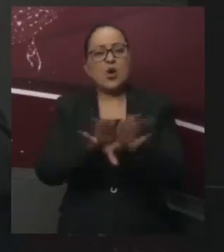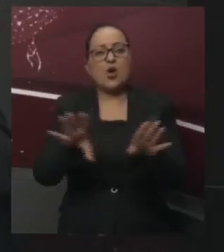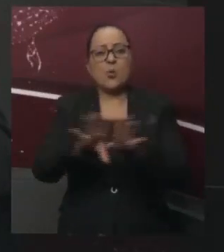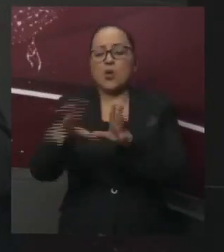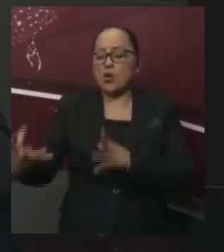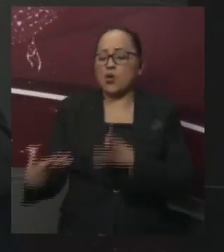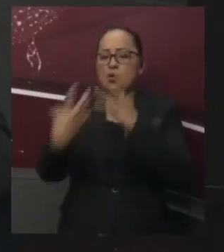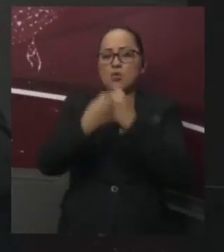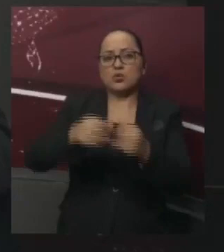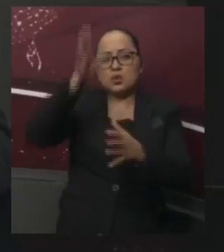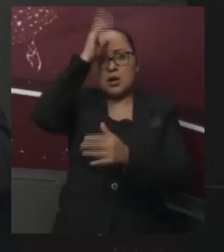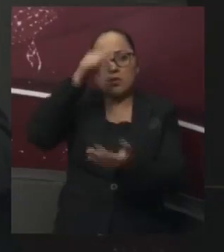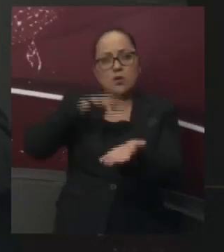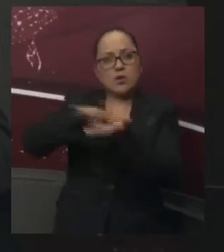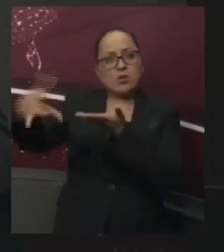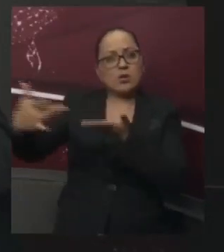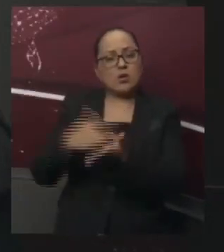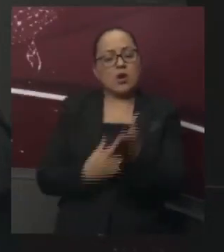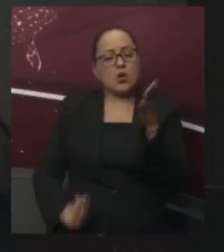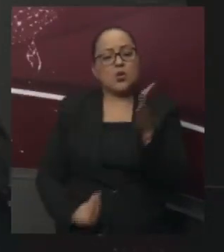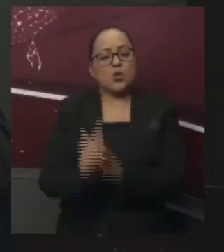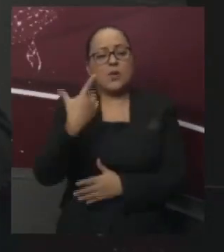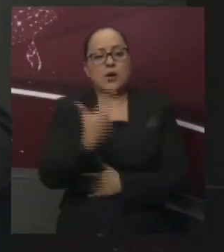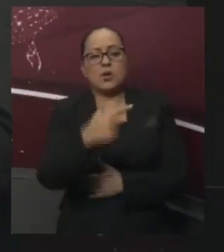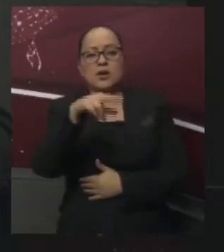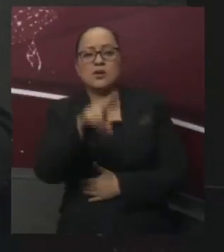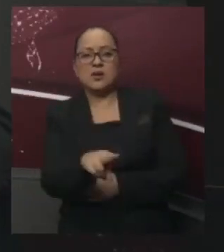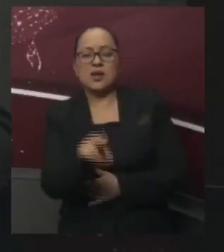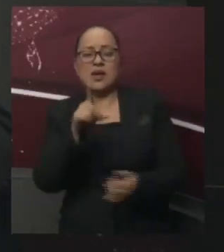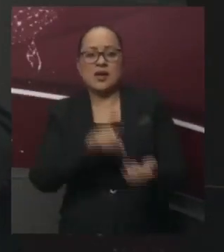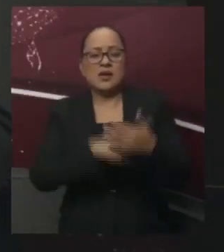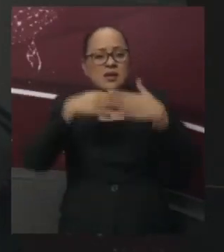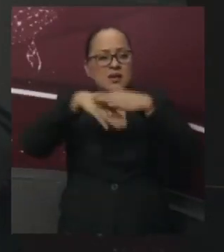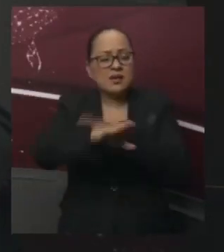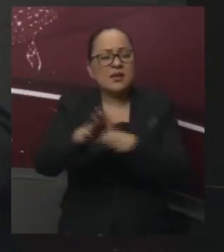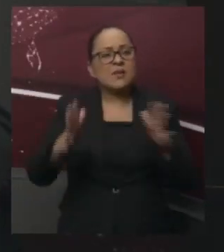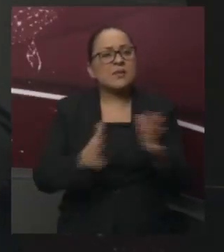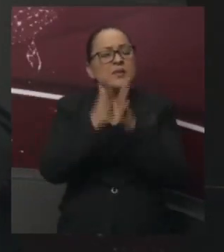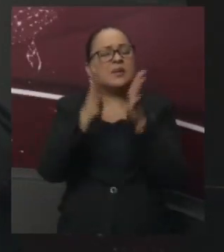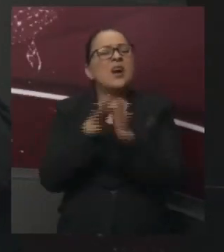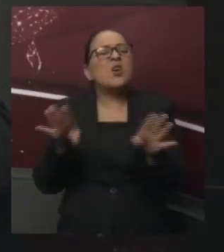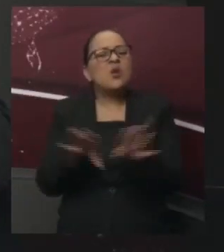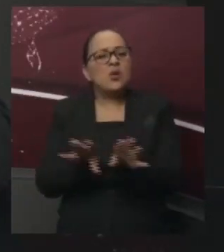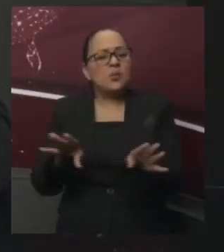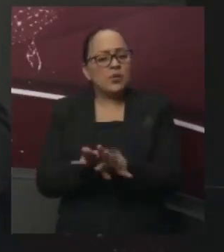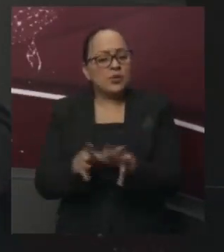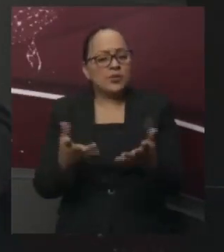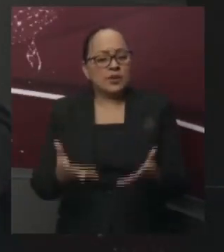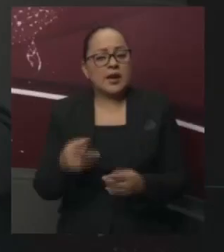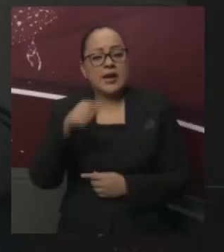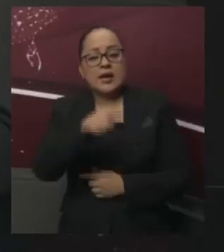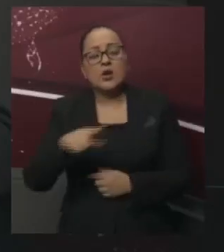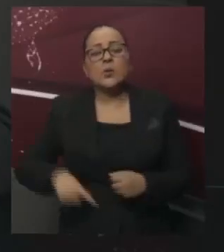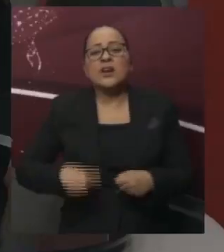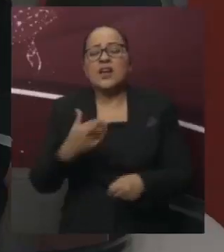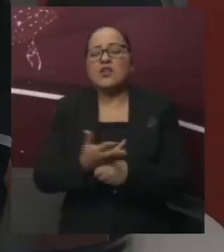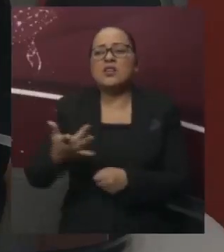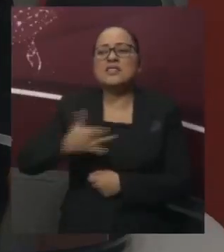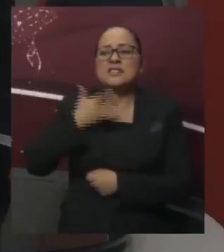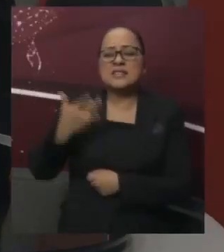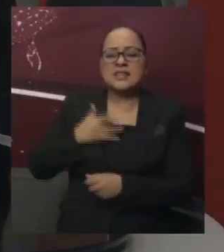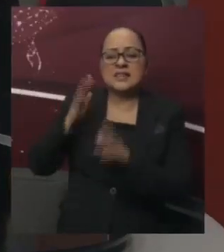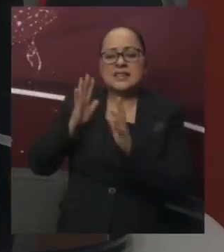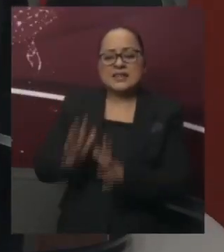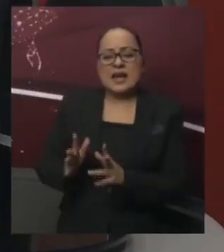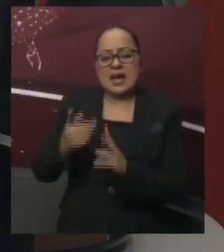convenios de colaboración con esta nueva institución, esta institución neonata, ¿no? Y también quieren pues pasar a revisión